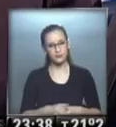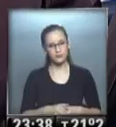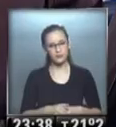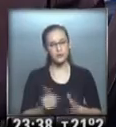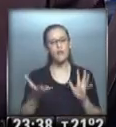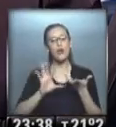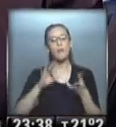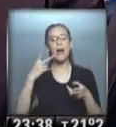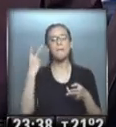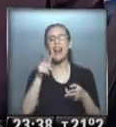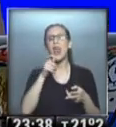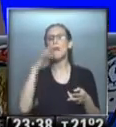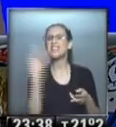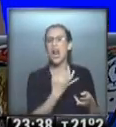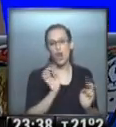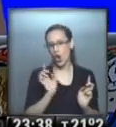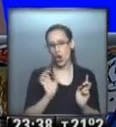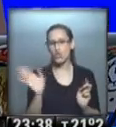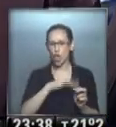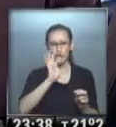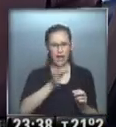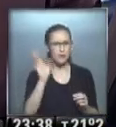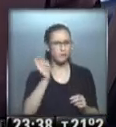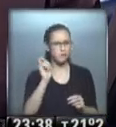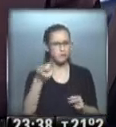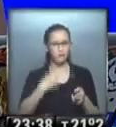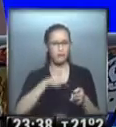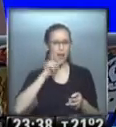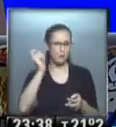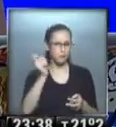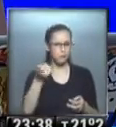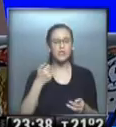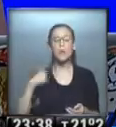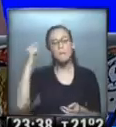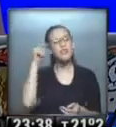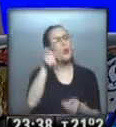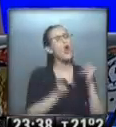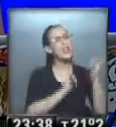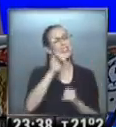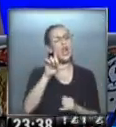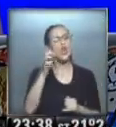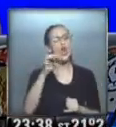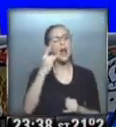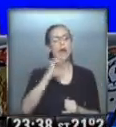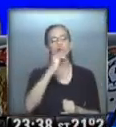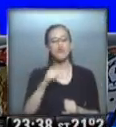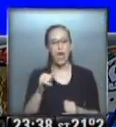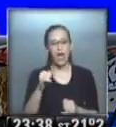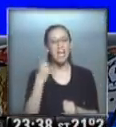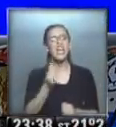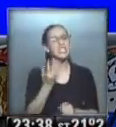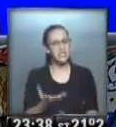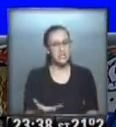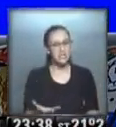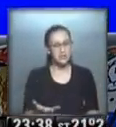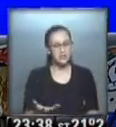término puertas adentro, ¿no? Claro, y vos, exactamente. Decías esto de lo que más aclaró la voz. Por eso, me quedé pensando en lo que vos decías, porque el Lollapalooza tiene esto. El Lollapalooza lo